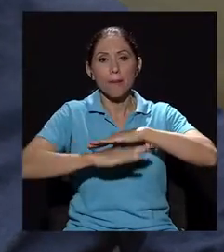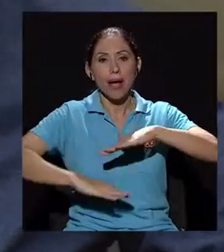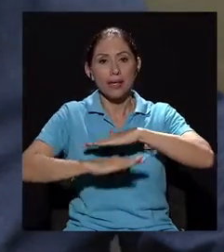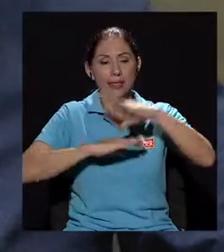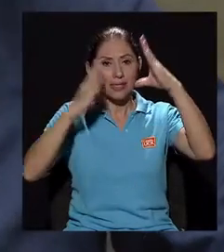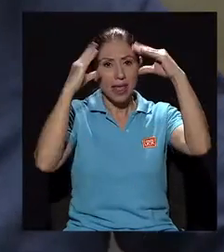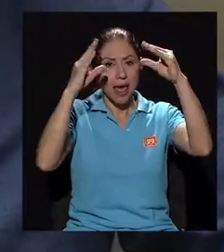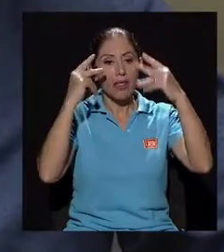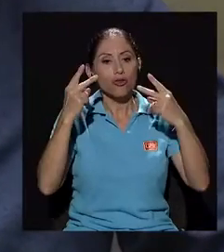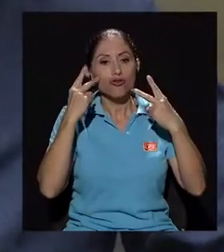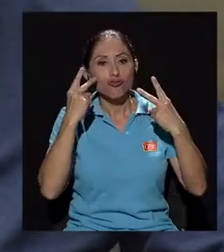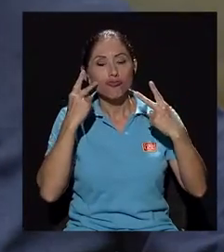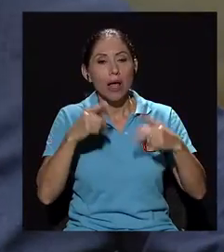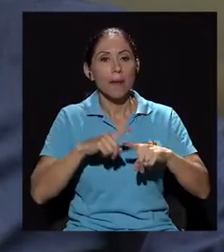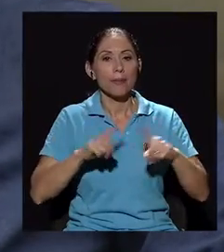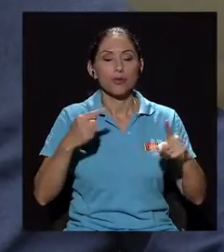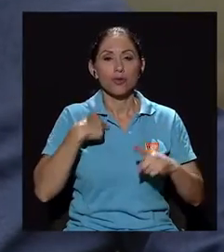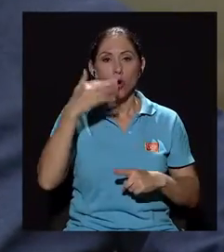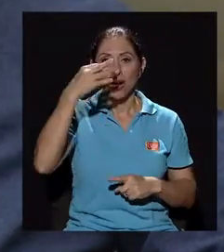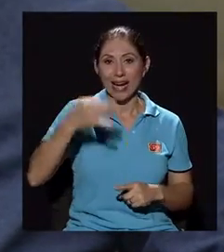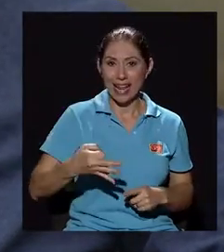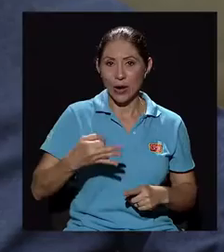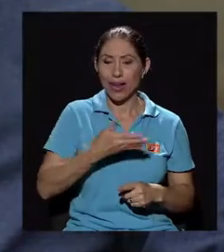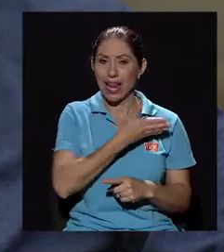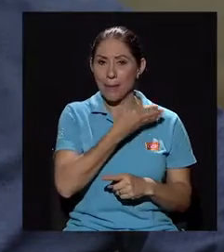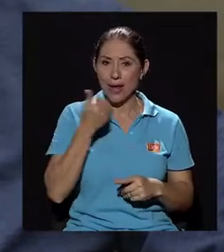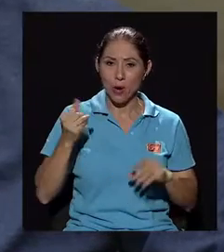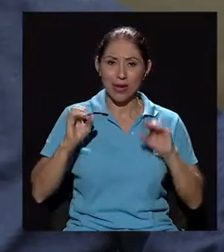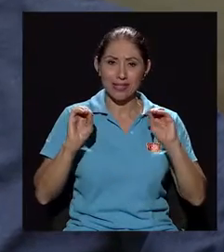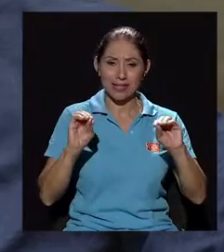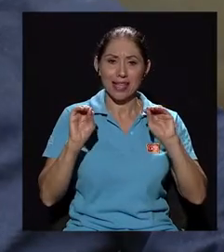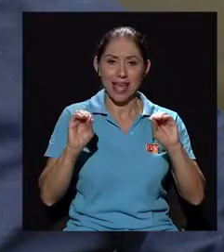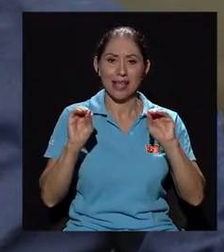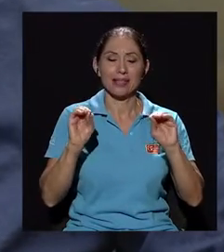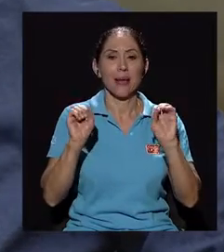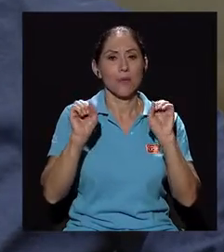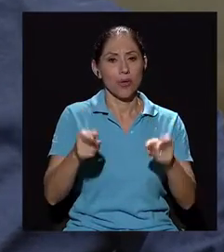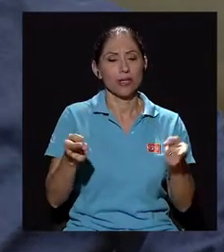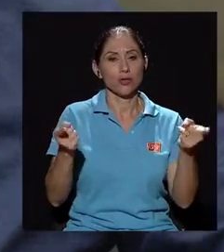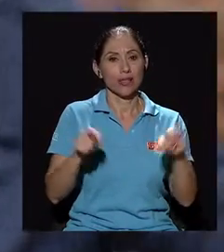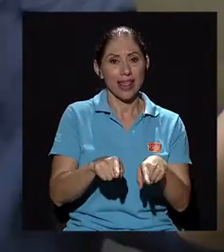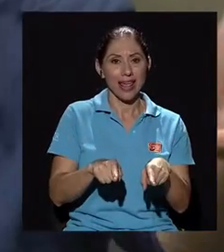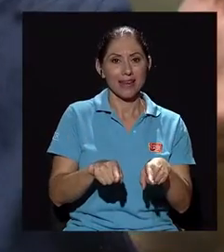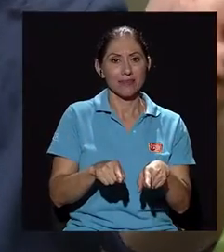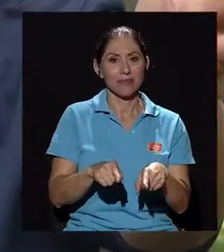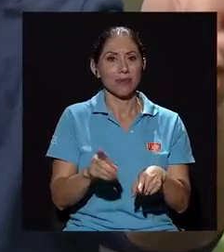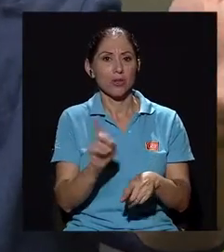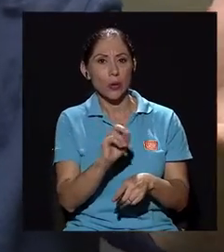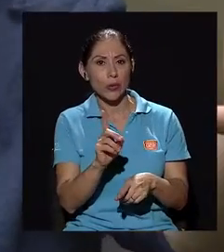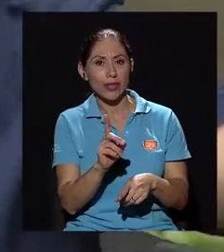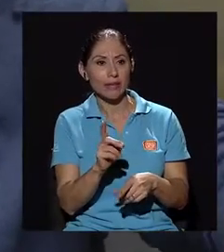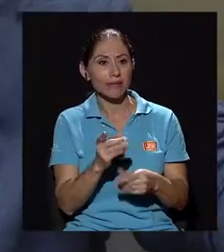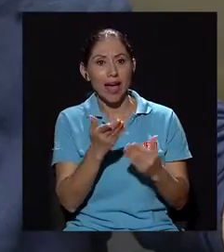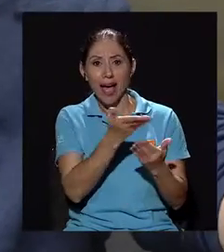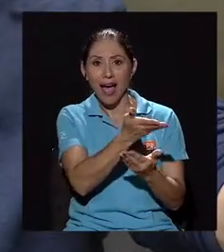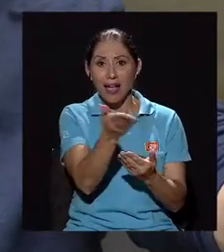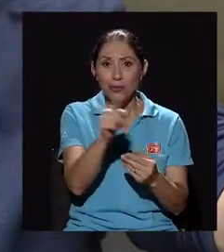embargo, yo creo que la mejor enseñanza, ¿verdad?, puede suceder ahí a la par, donde está la gente